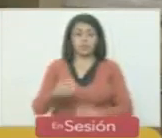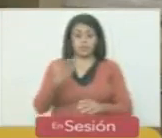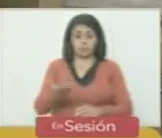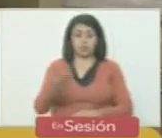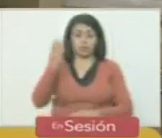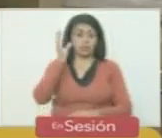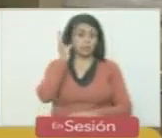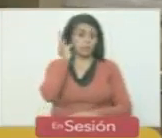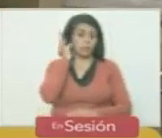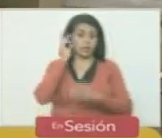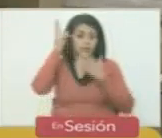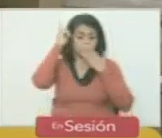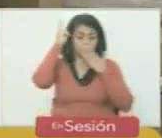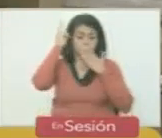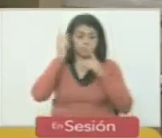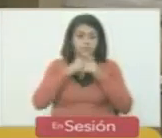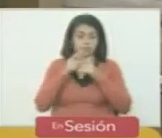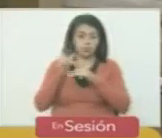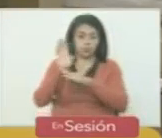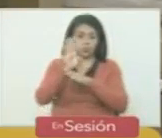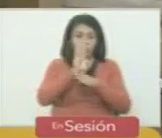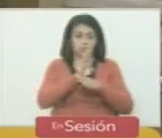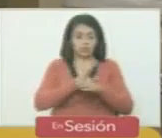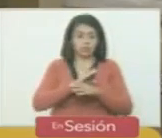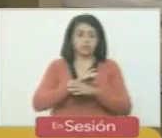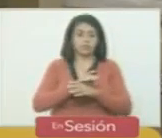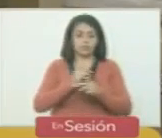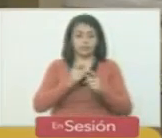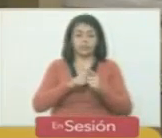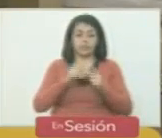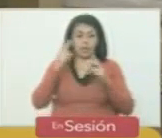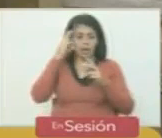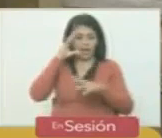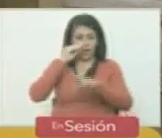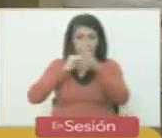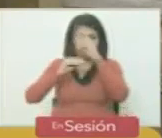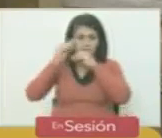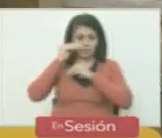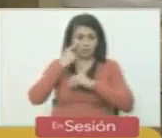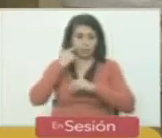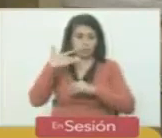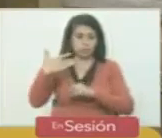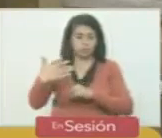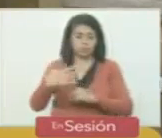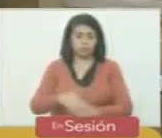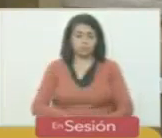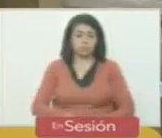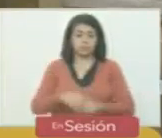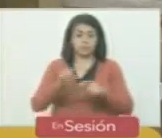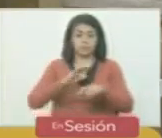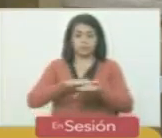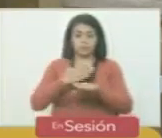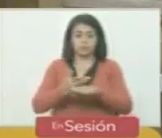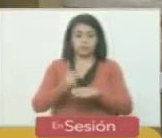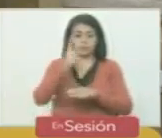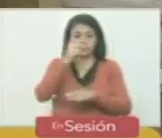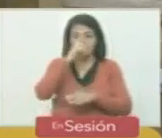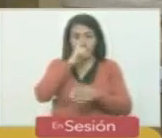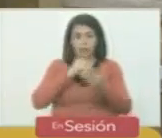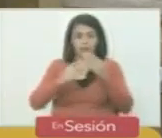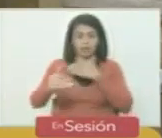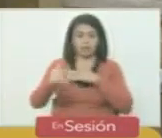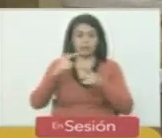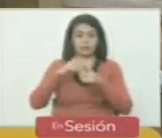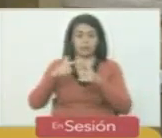de las mujeres indígenas en la preservación y transmisión del conocimiento tradicional en el marco del primer año del